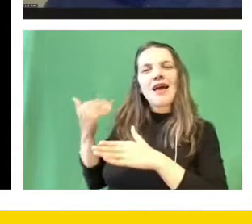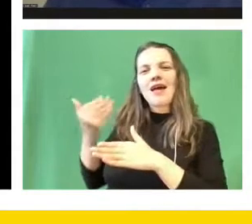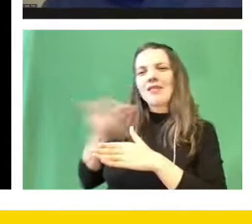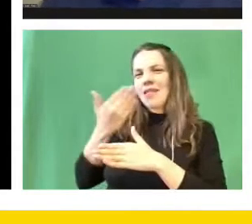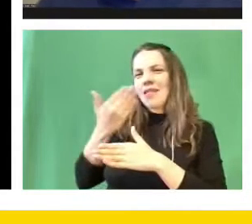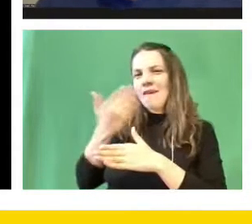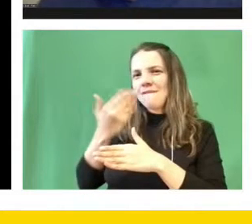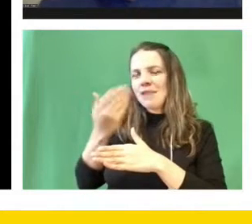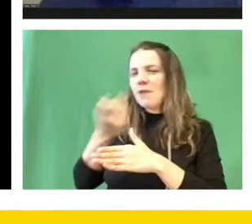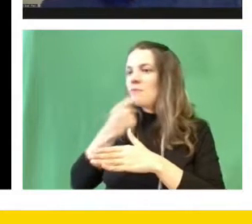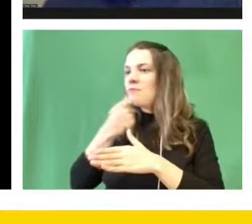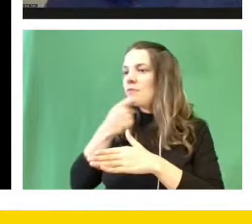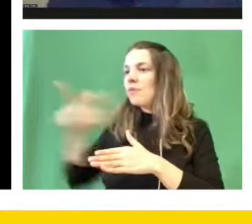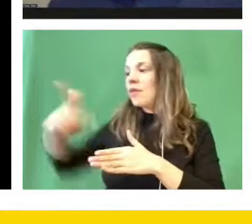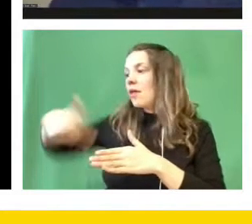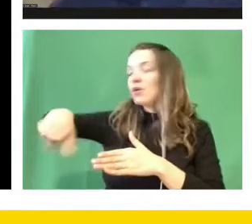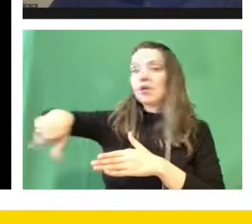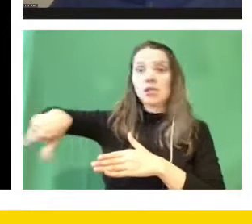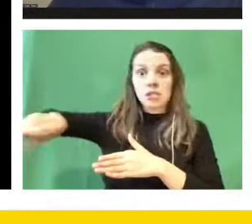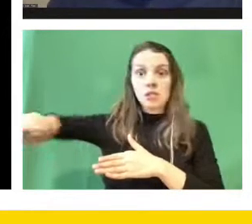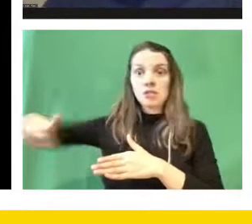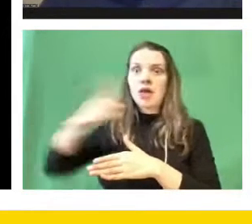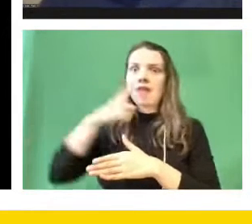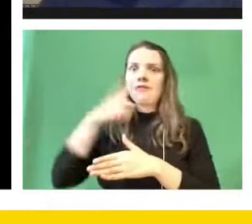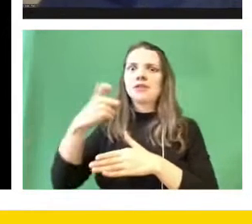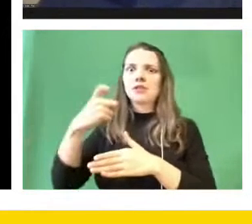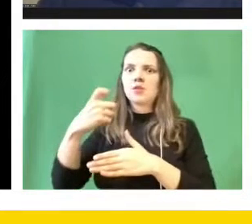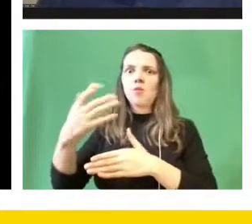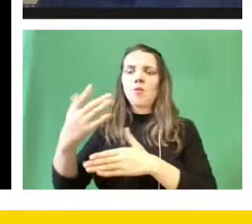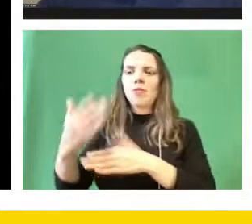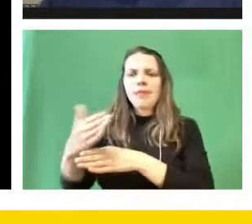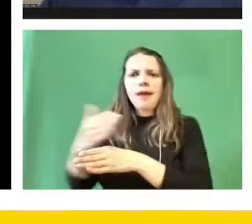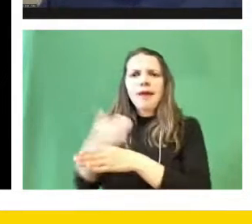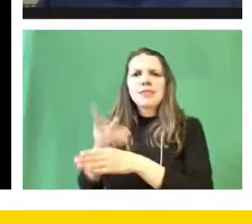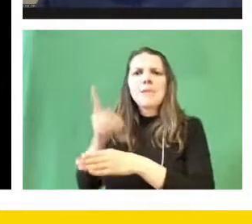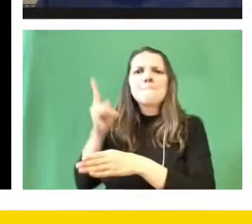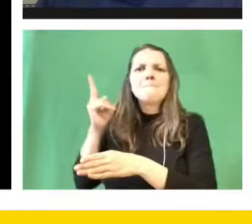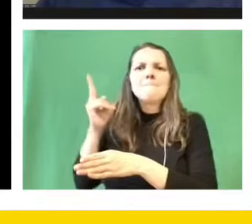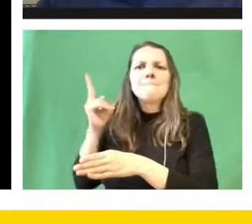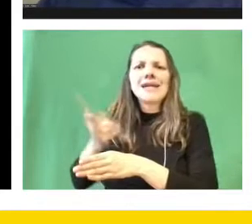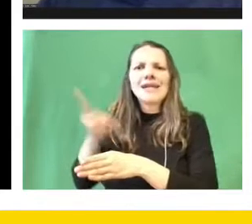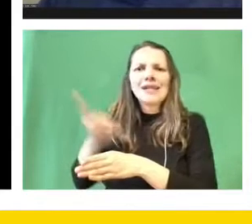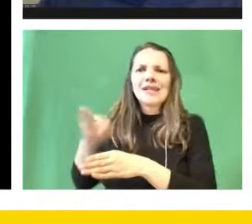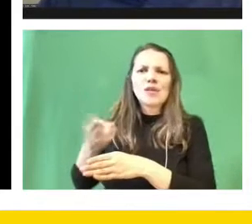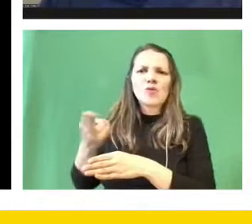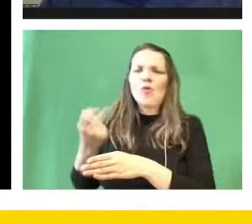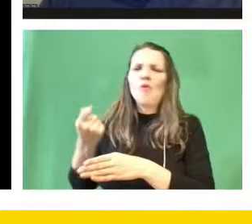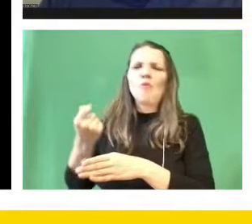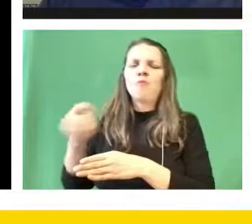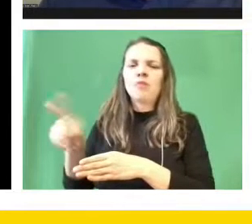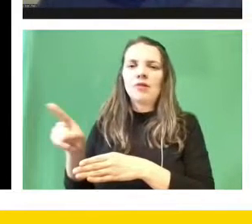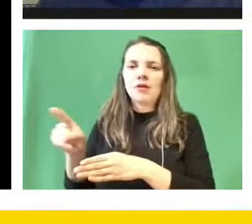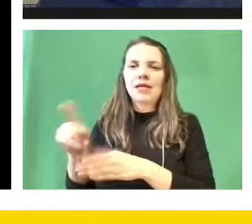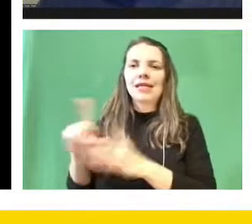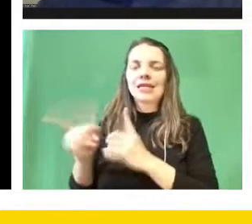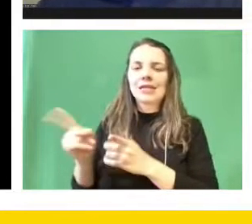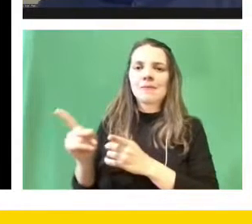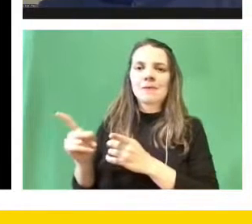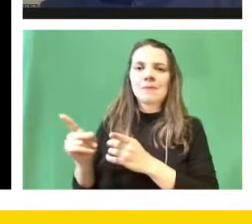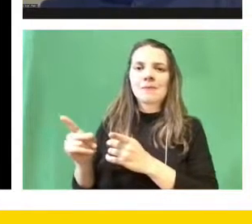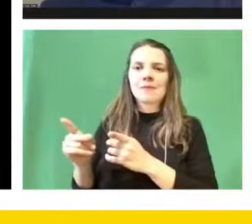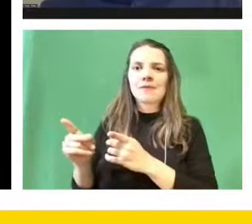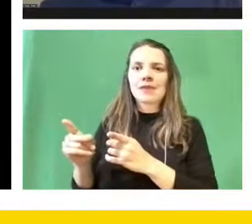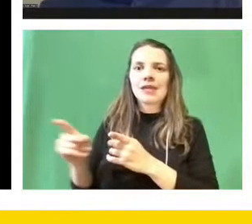amenaza, la medición de la vulnerabilidad, determinar el riesgo, y finalmente la accesibilidad universal va a ser